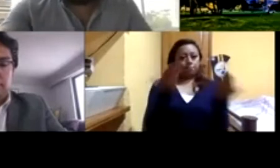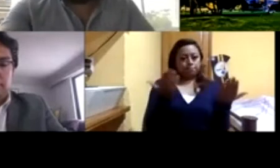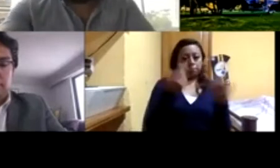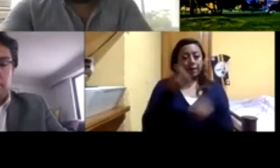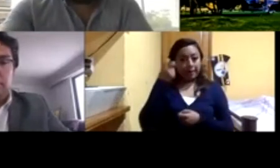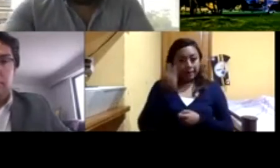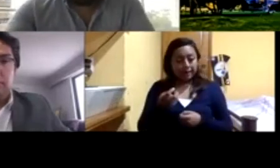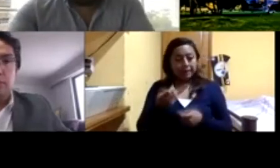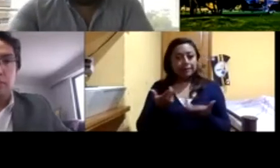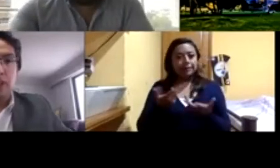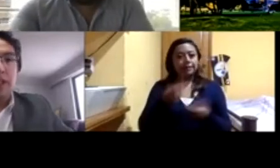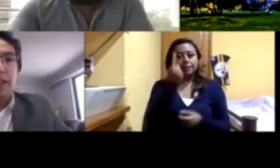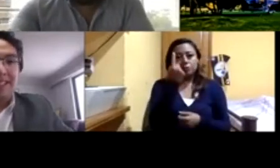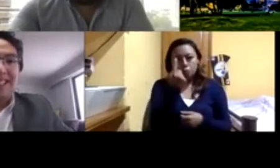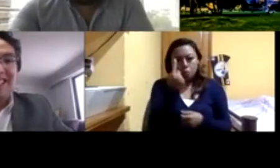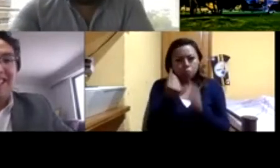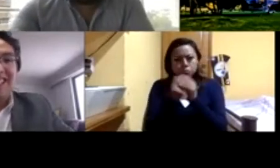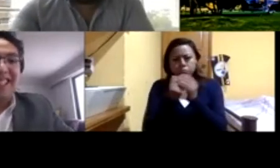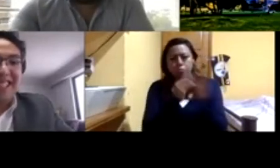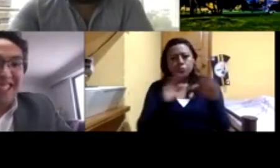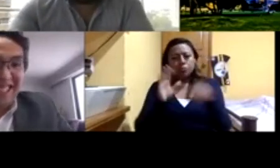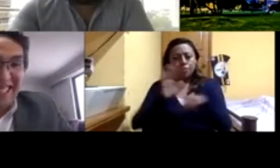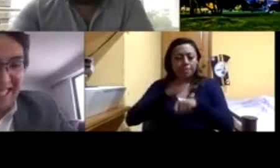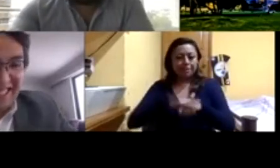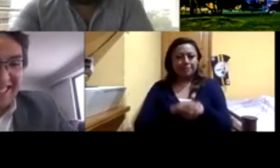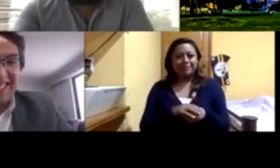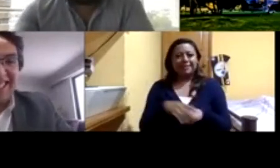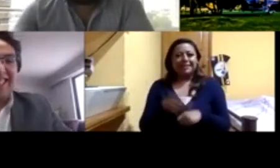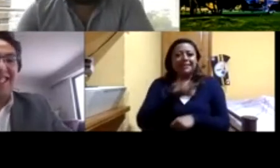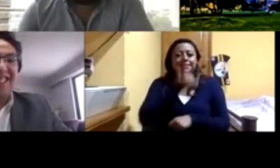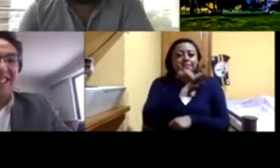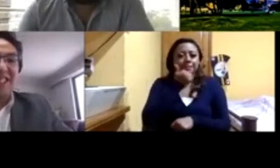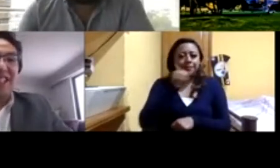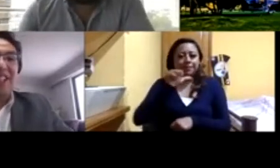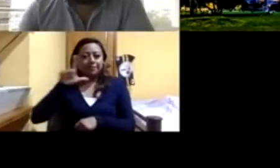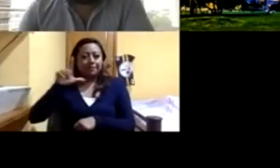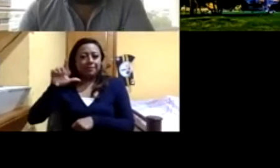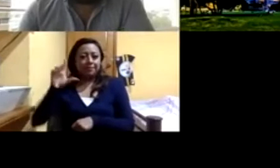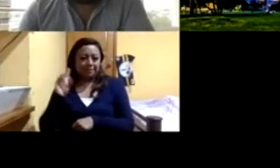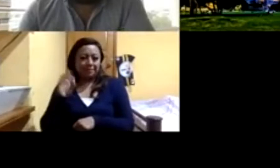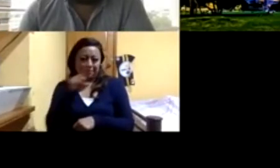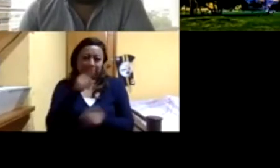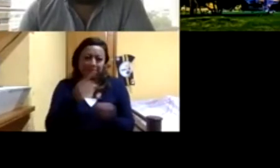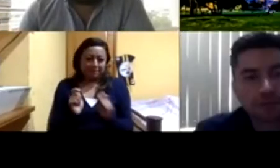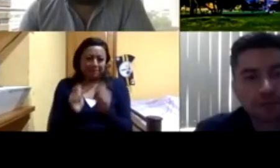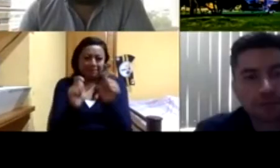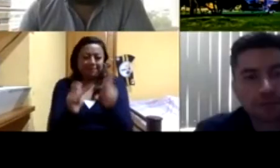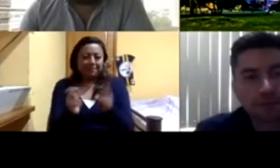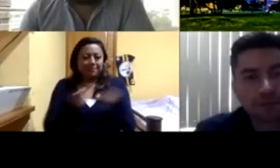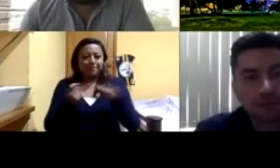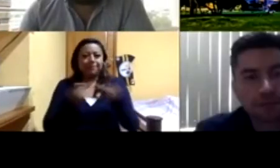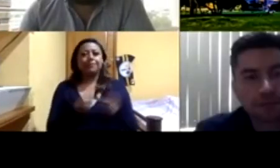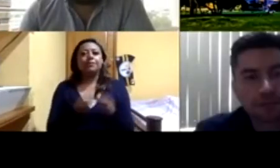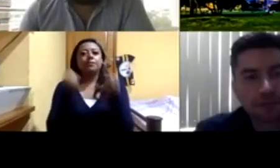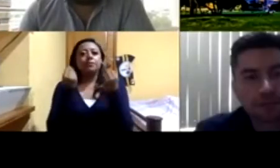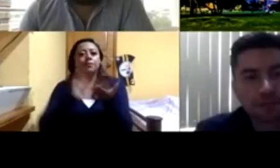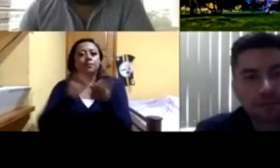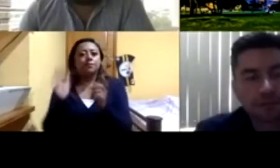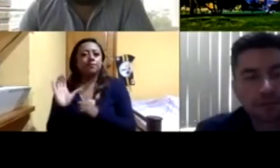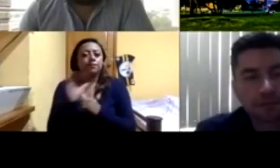ir articulando. Ya, disculpa, Aldo, te dejo la conducción. Muchas gracias, comisionada. Muchas gracias,